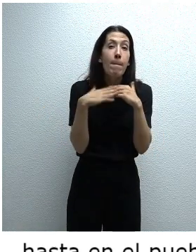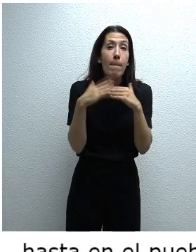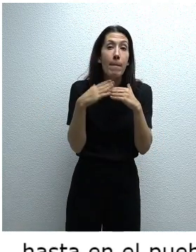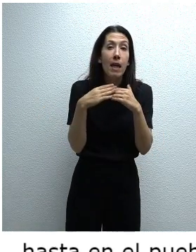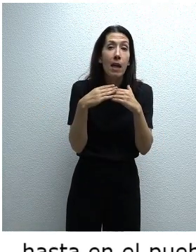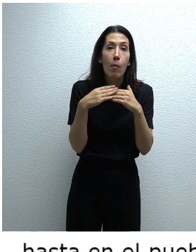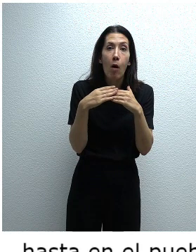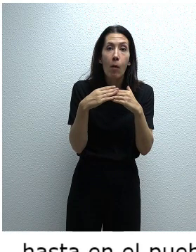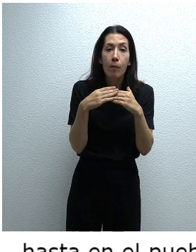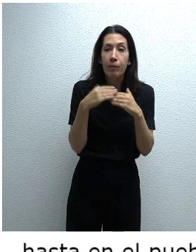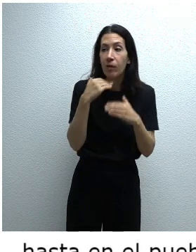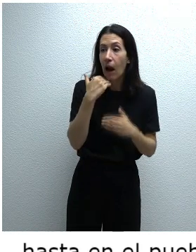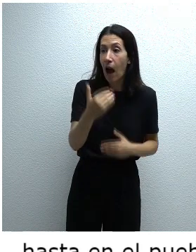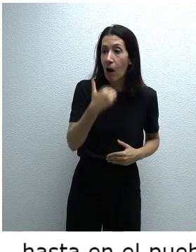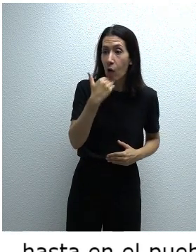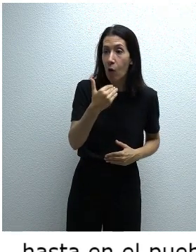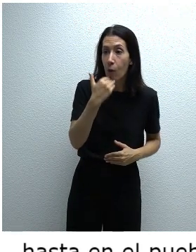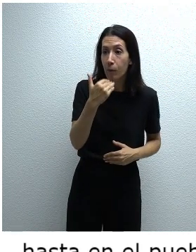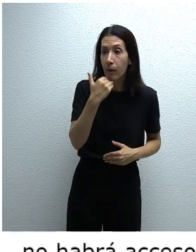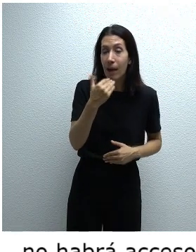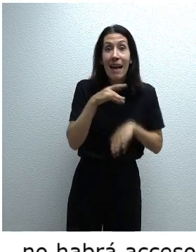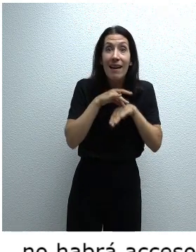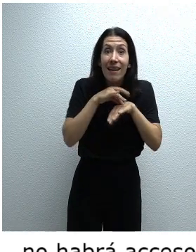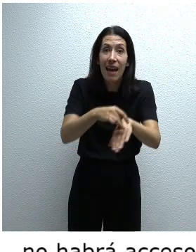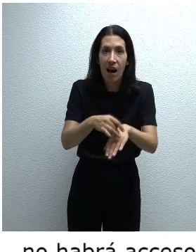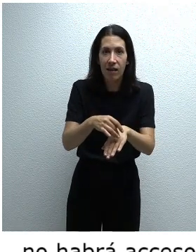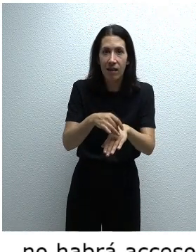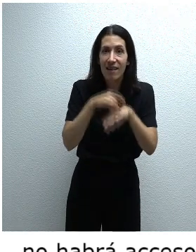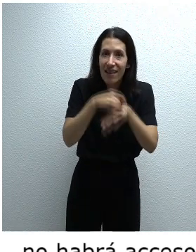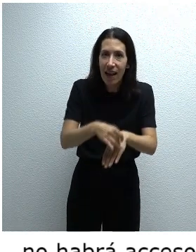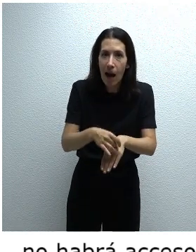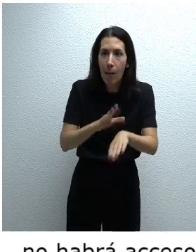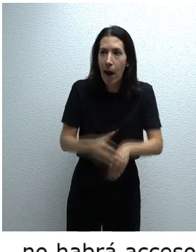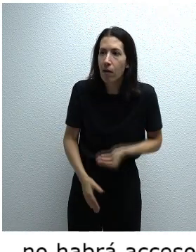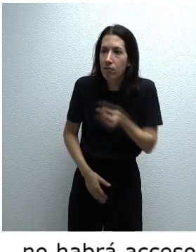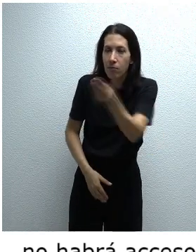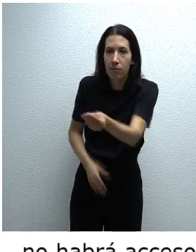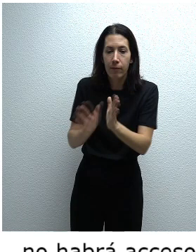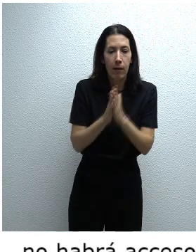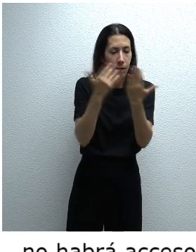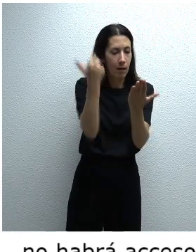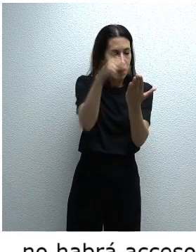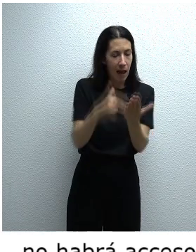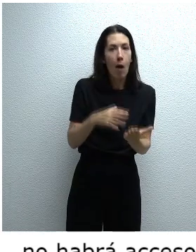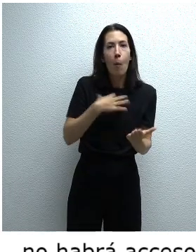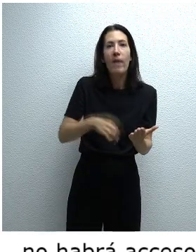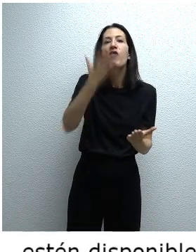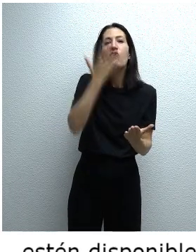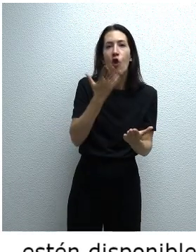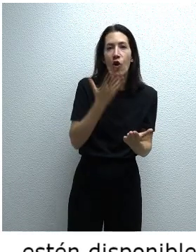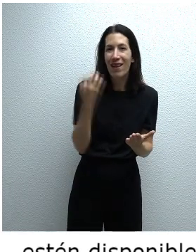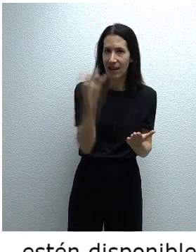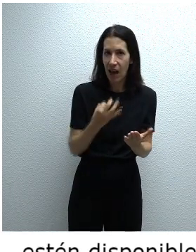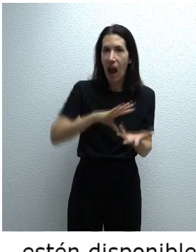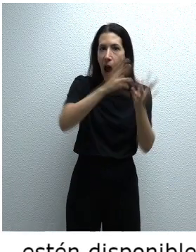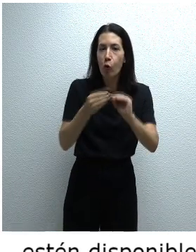disponibles o haya una, digamos, guía de referencia para que se pueda disfrutar en todo el territorio de esos